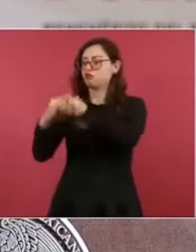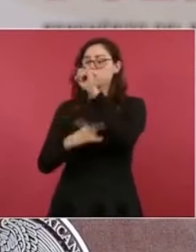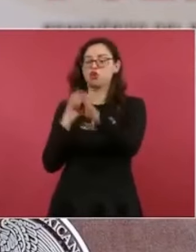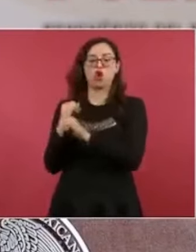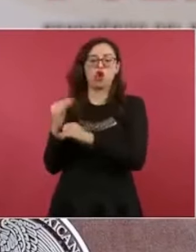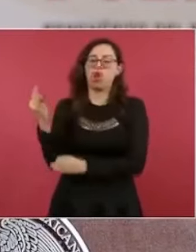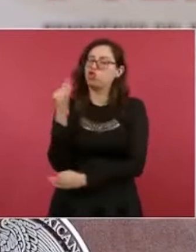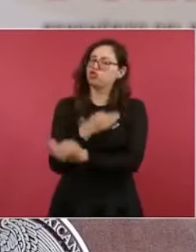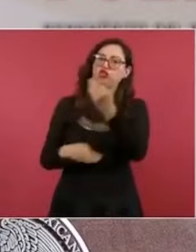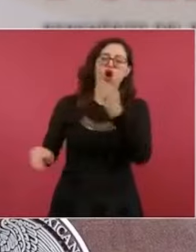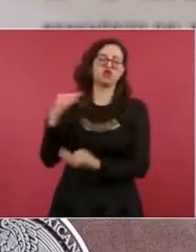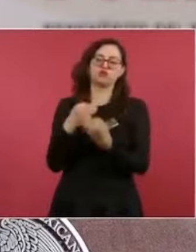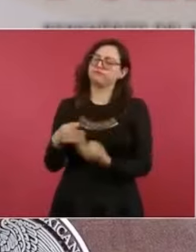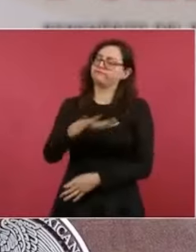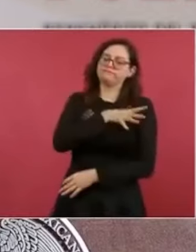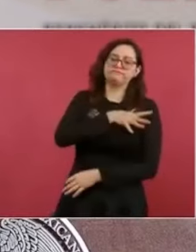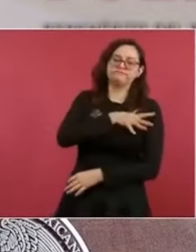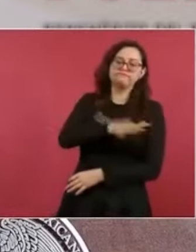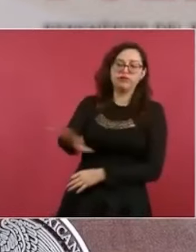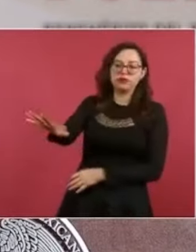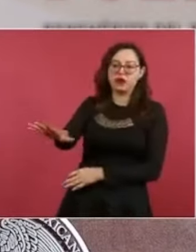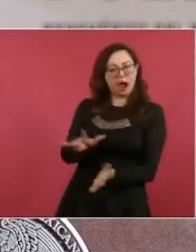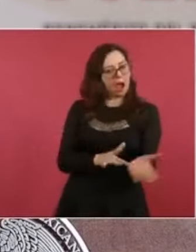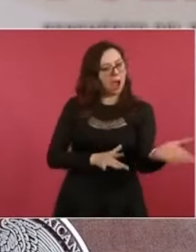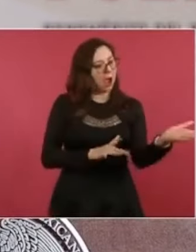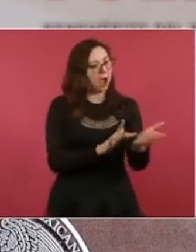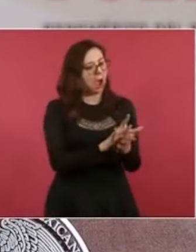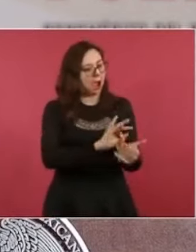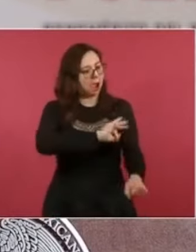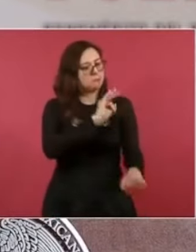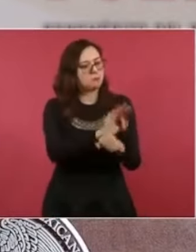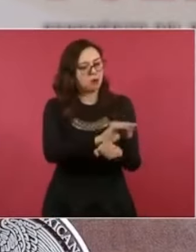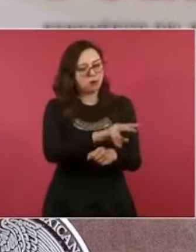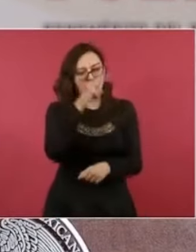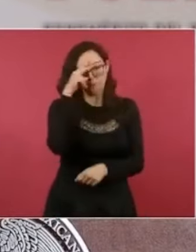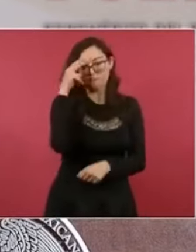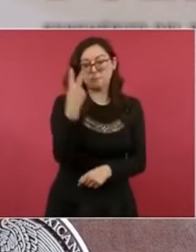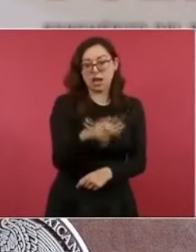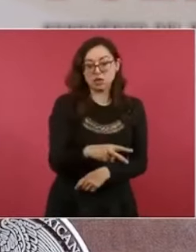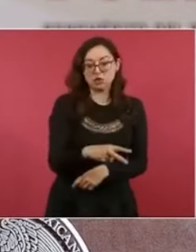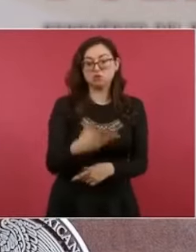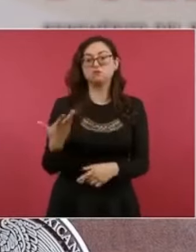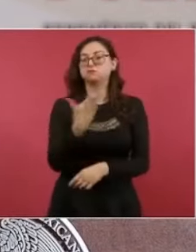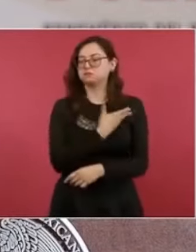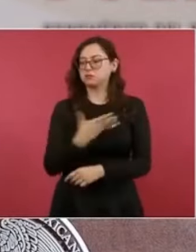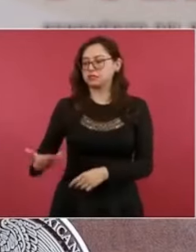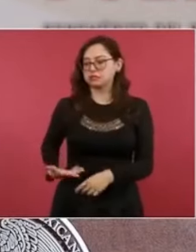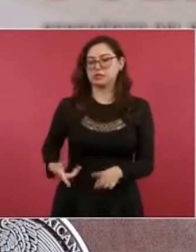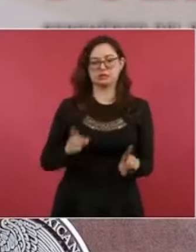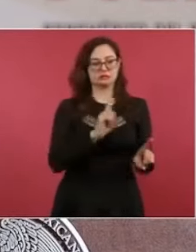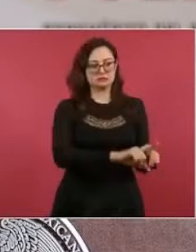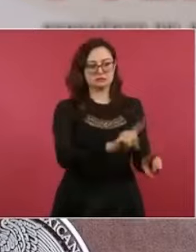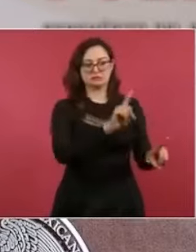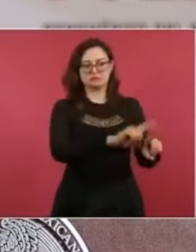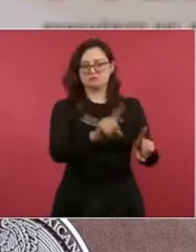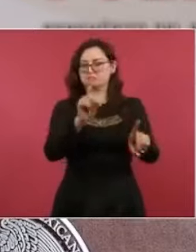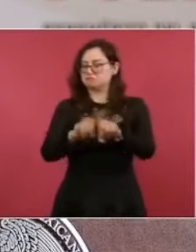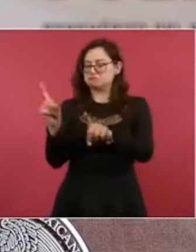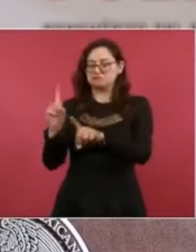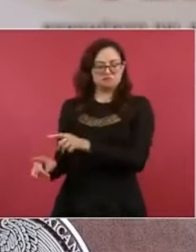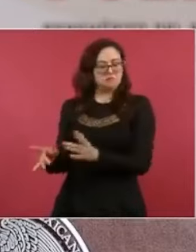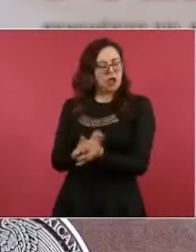se dejaron esperar. Se han pronunciado varios presidentes de América. Acabamos de ver la llamada del presidente Andrés